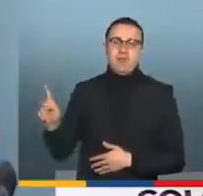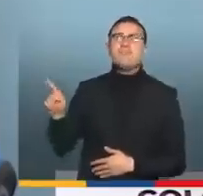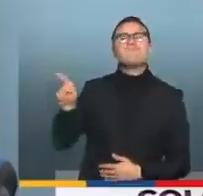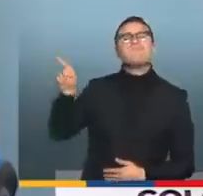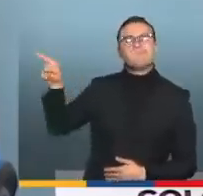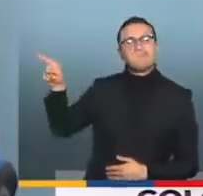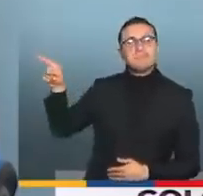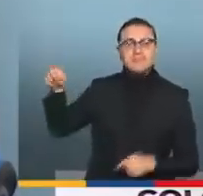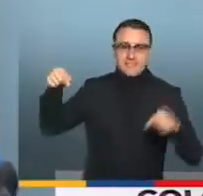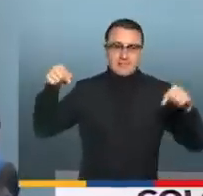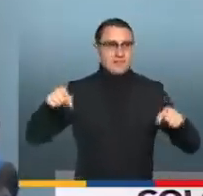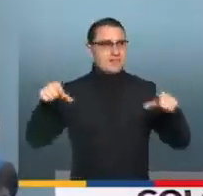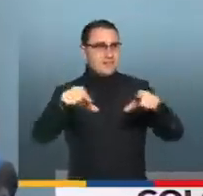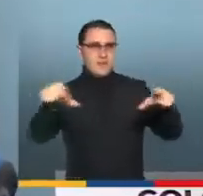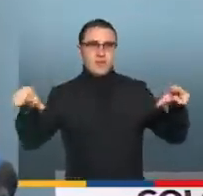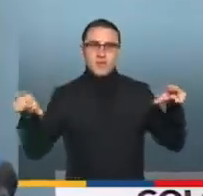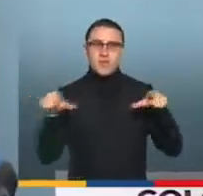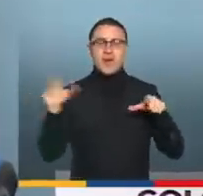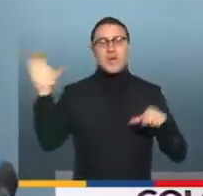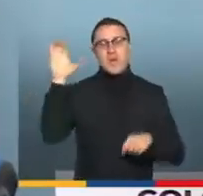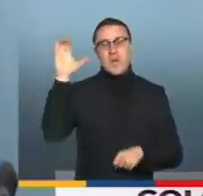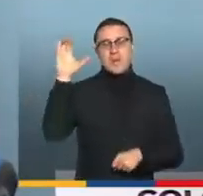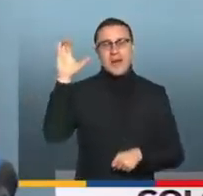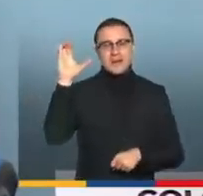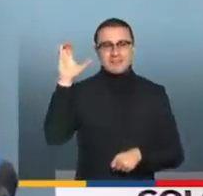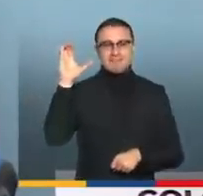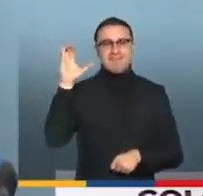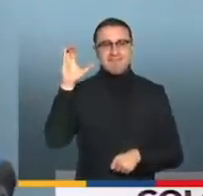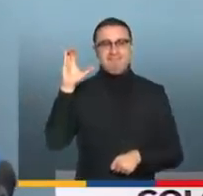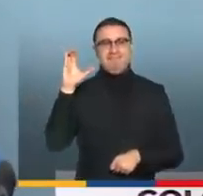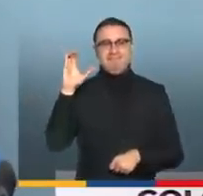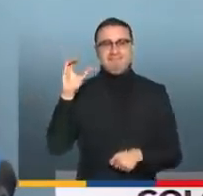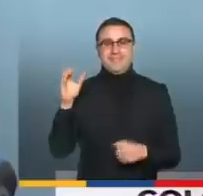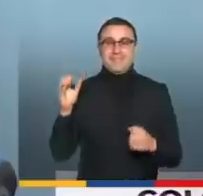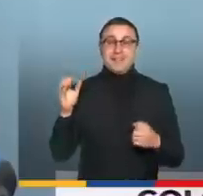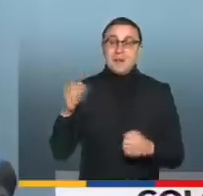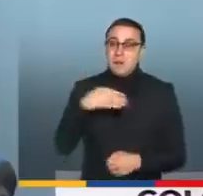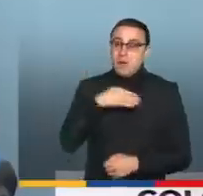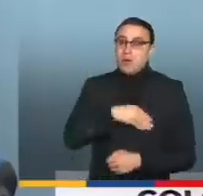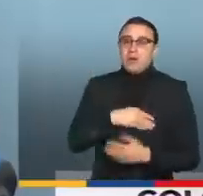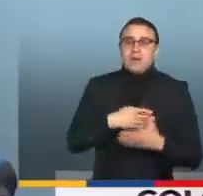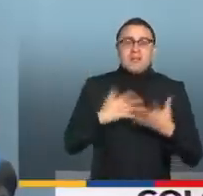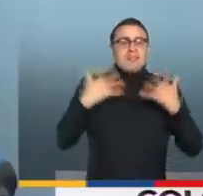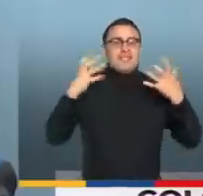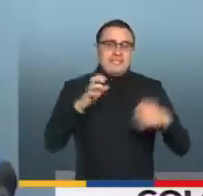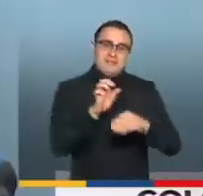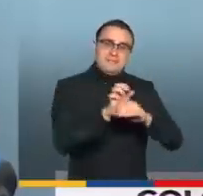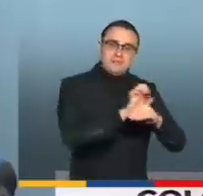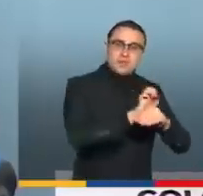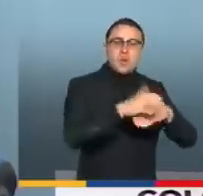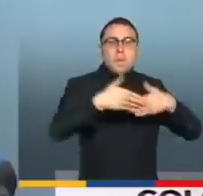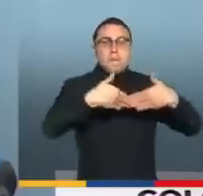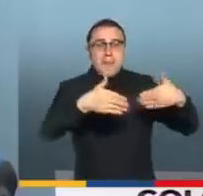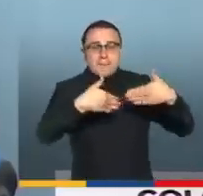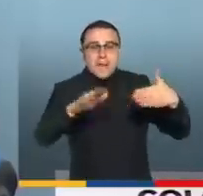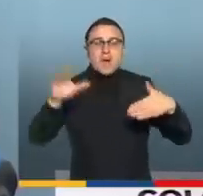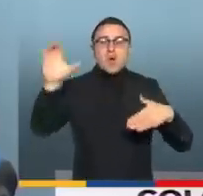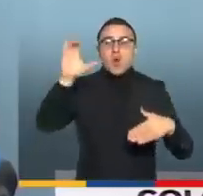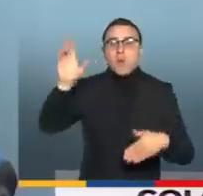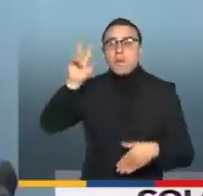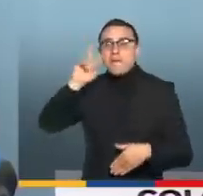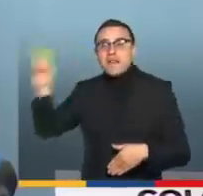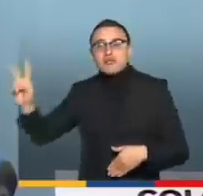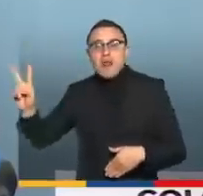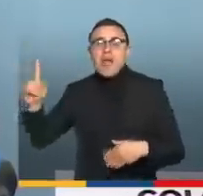y este sitio es colombiano. Quiso ser todo este territorio, Ecuador, Panamá, Colombia,